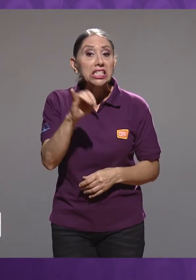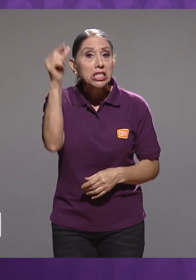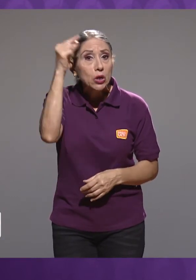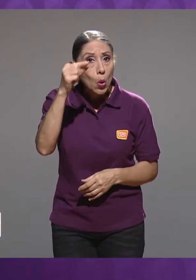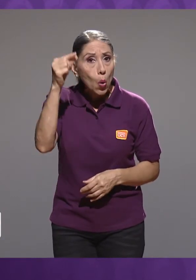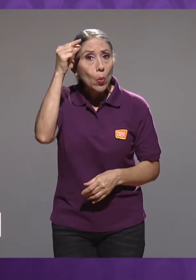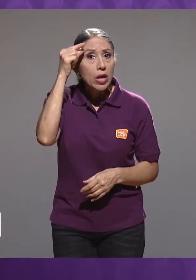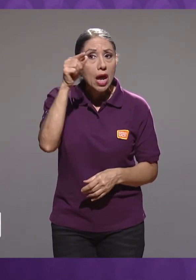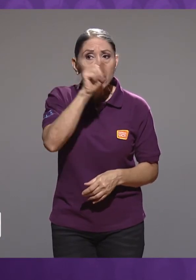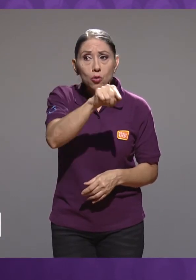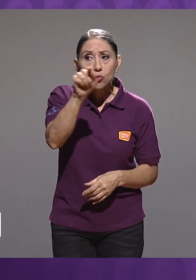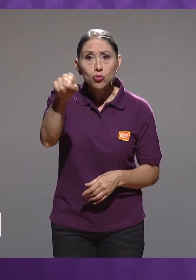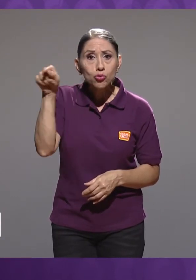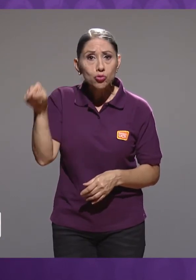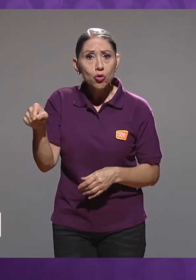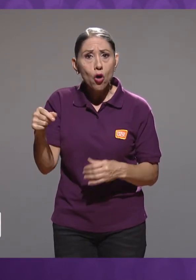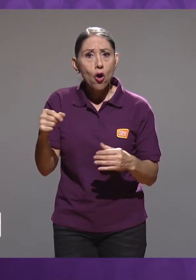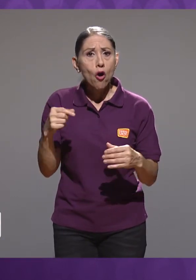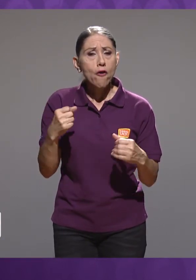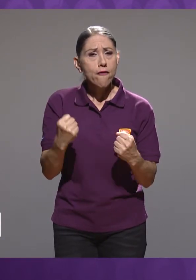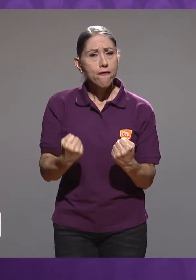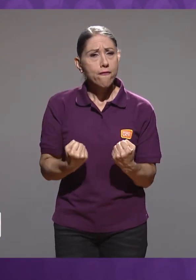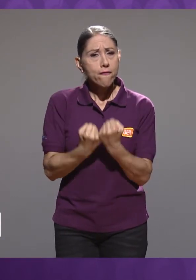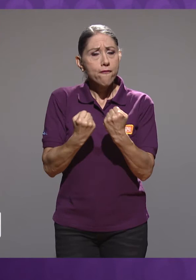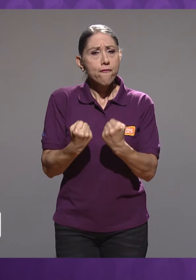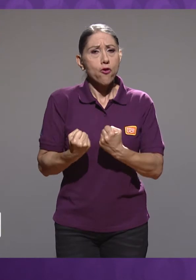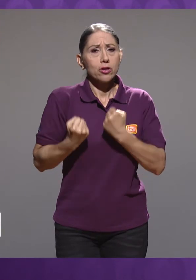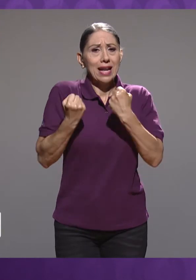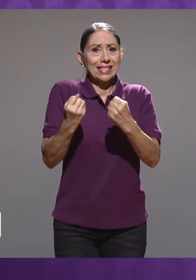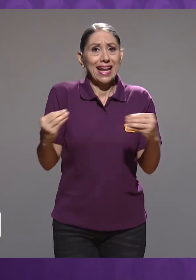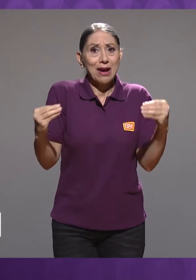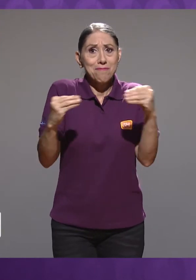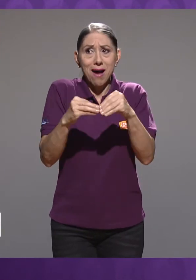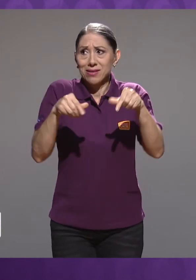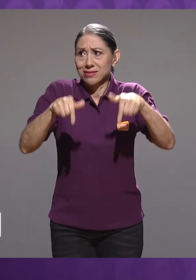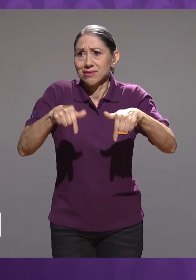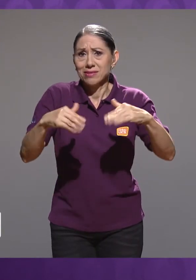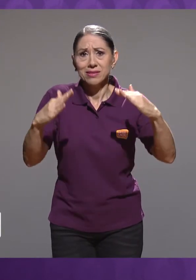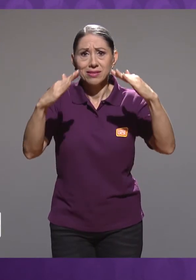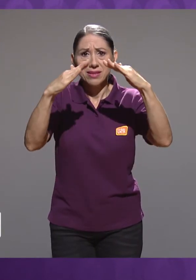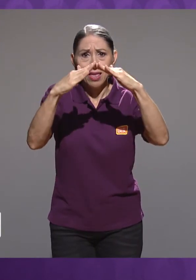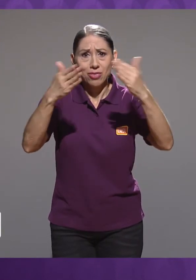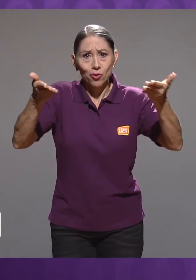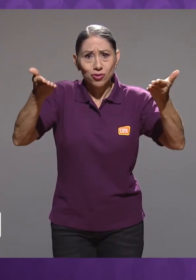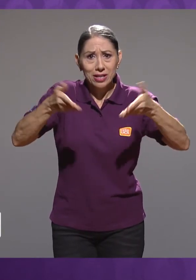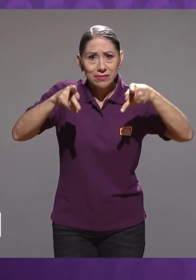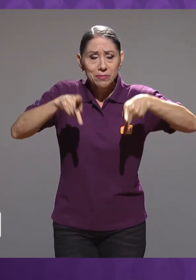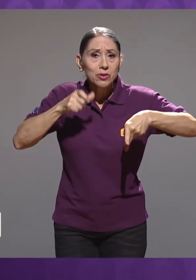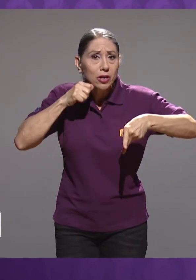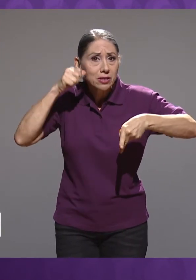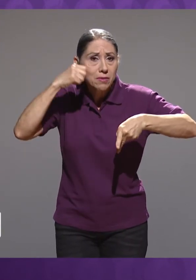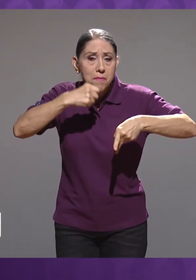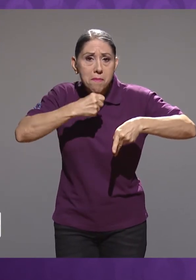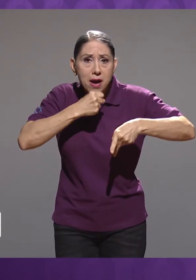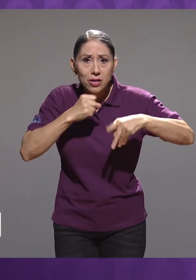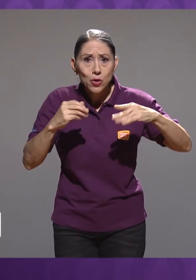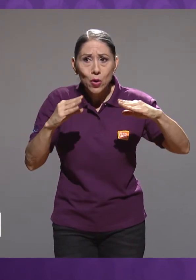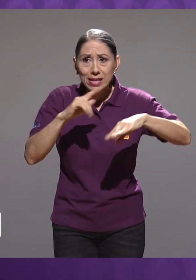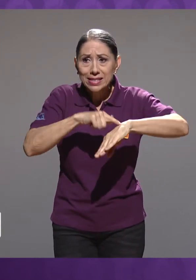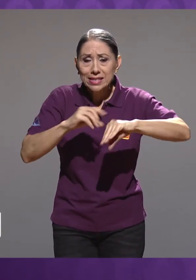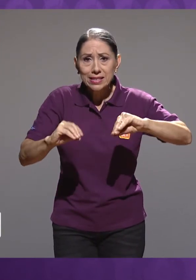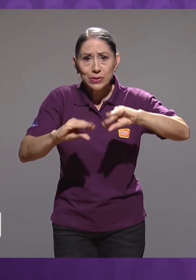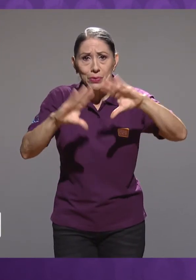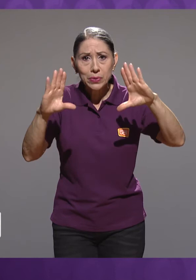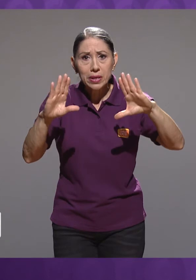si los gobiernos fortalecieran más los centros diurnos, pues tal vez más personas